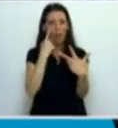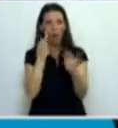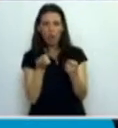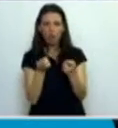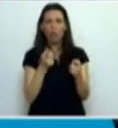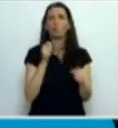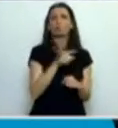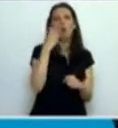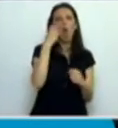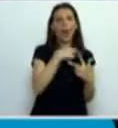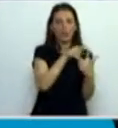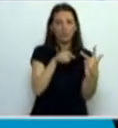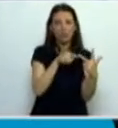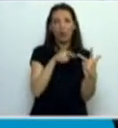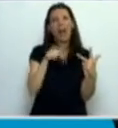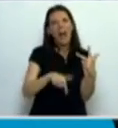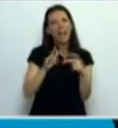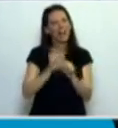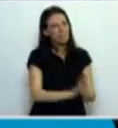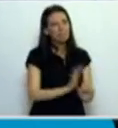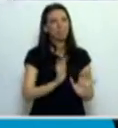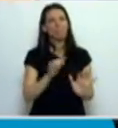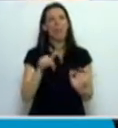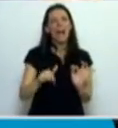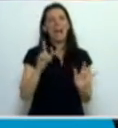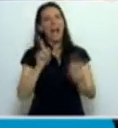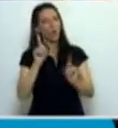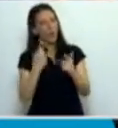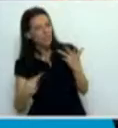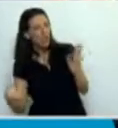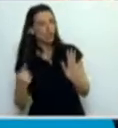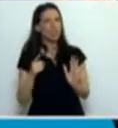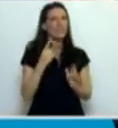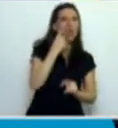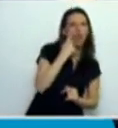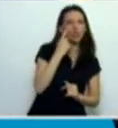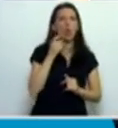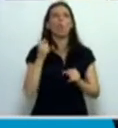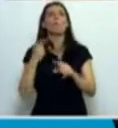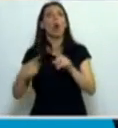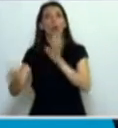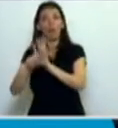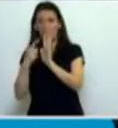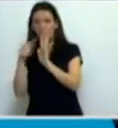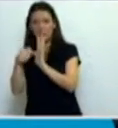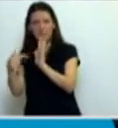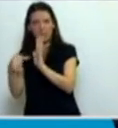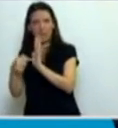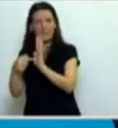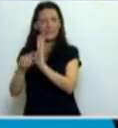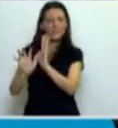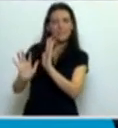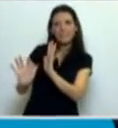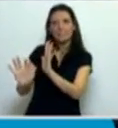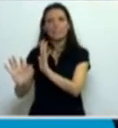En la última década se han profundizado algunos mecanismos de elusión de los procesos y controles previstos por la ley,